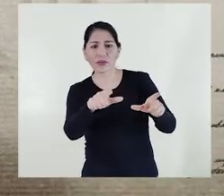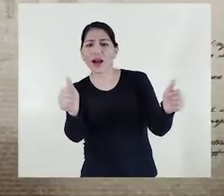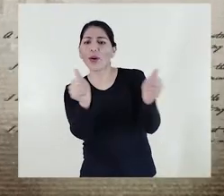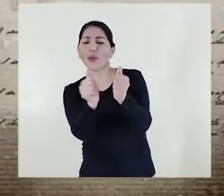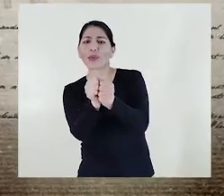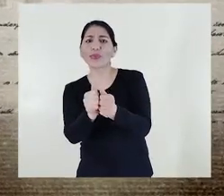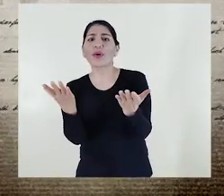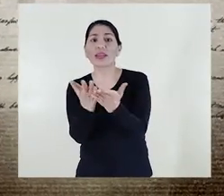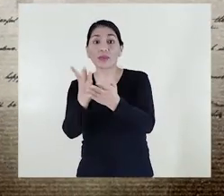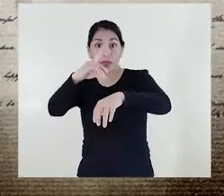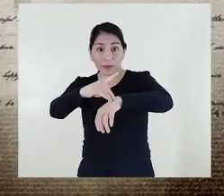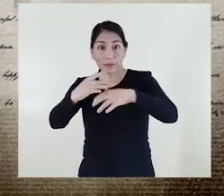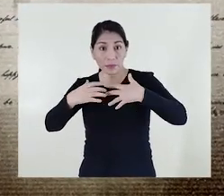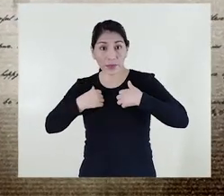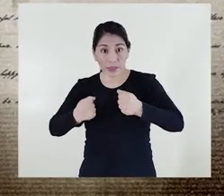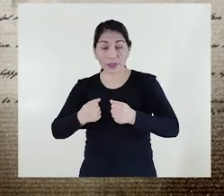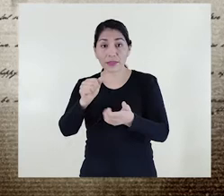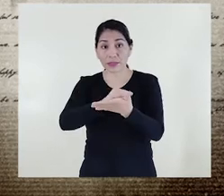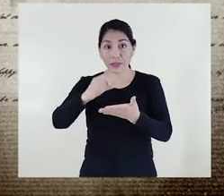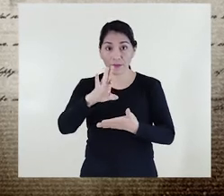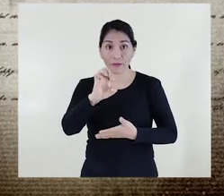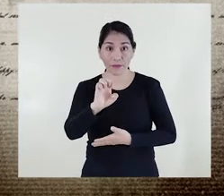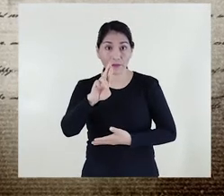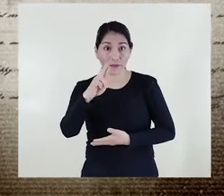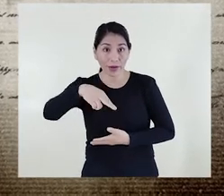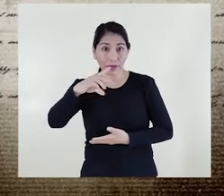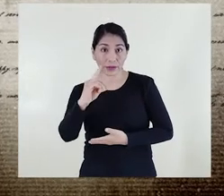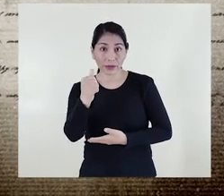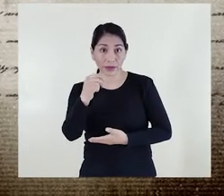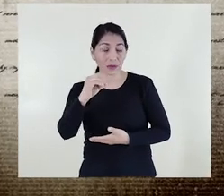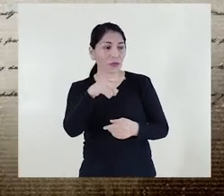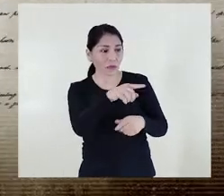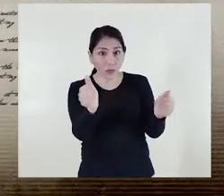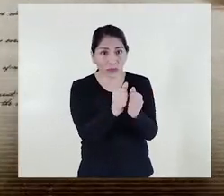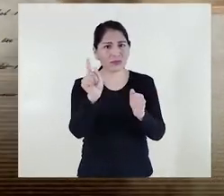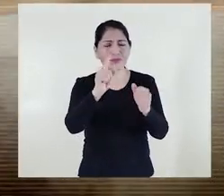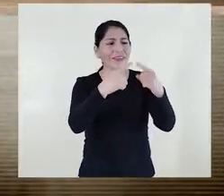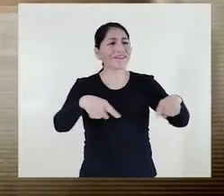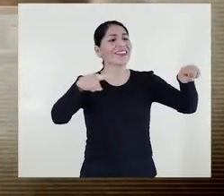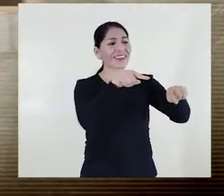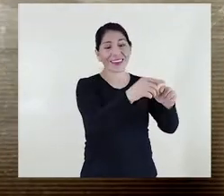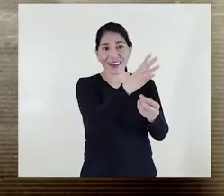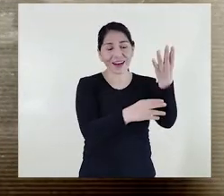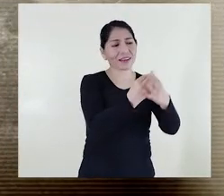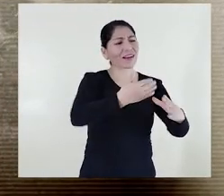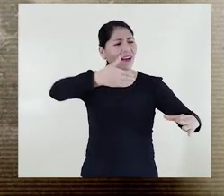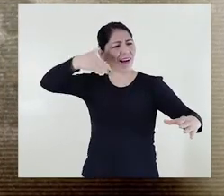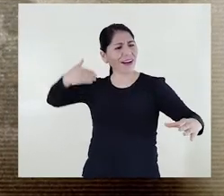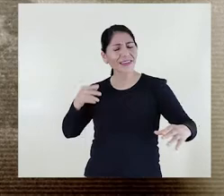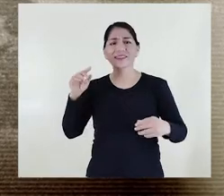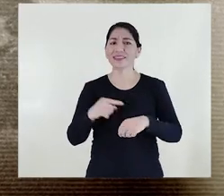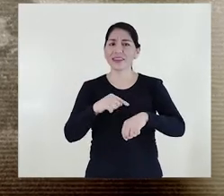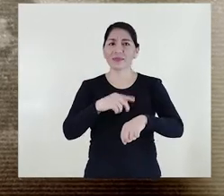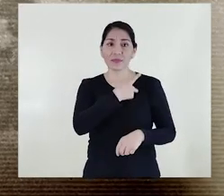de la Escuela de Medicina de San Fernando, pero tienen historias separadas y hasta el jardín se encuentra en este lugar mucho antes de la construcción de la